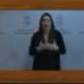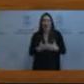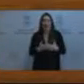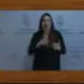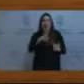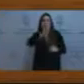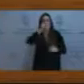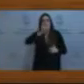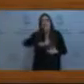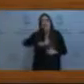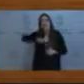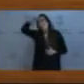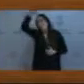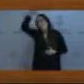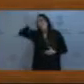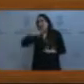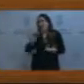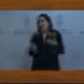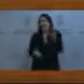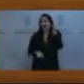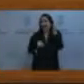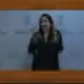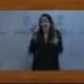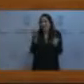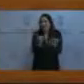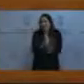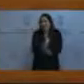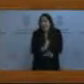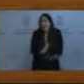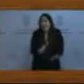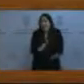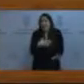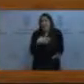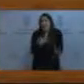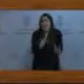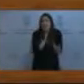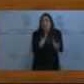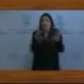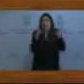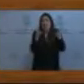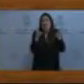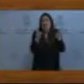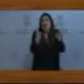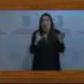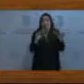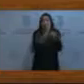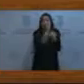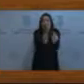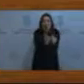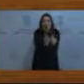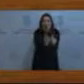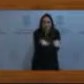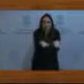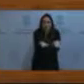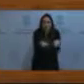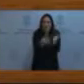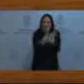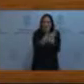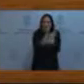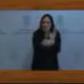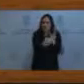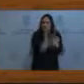una actividad que al final, a fin de cuentas, va a tener beneficio en un reducido grupo de personas. Sino la